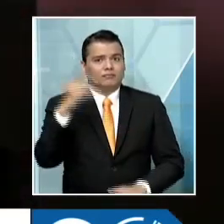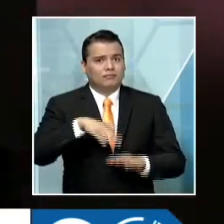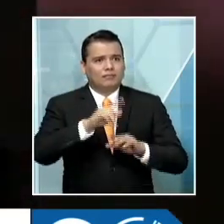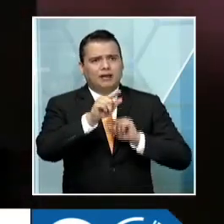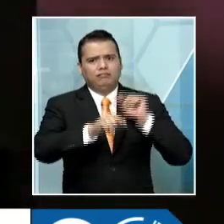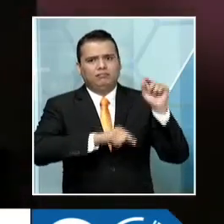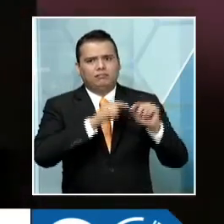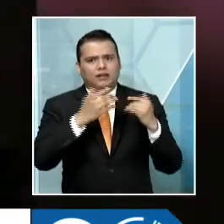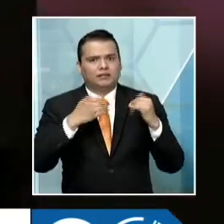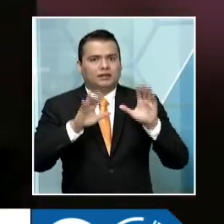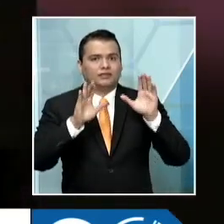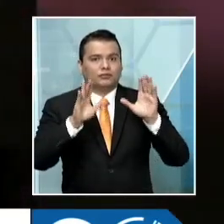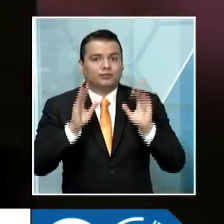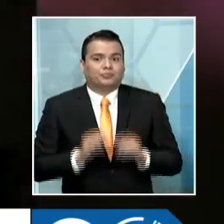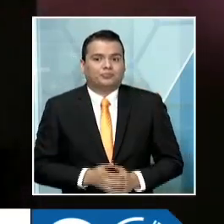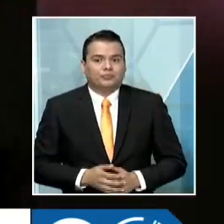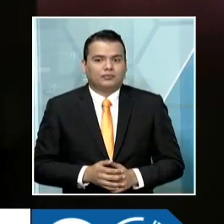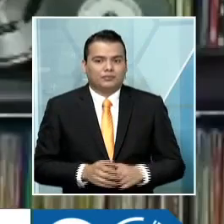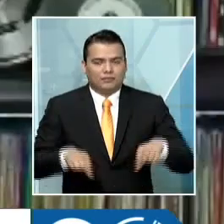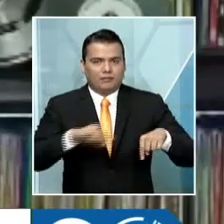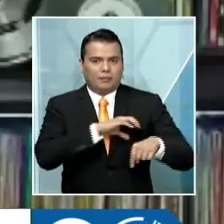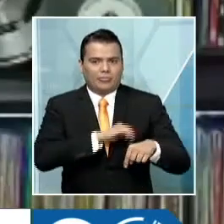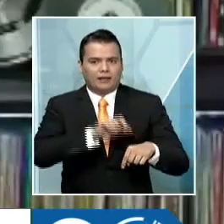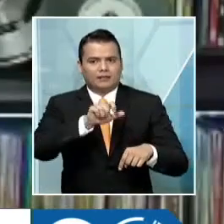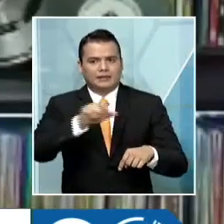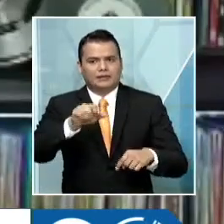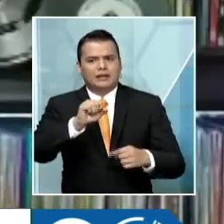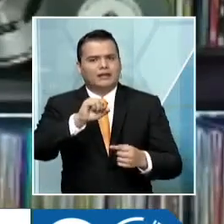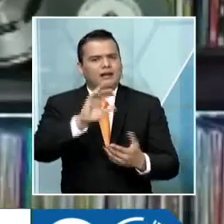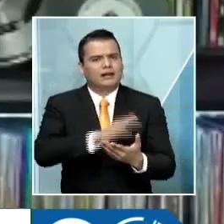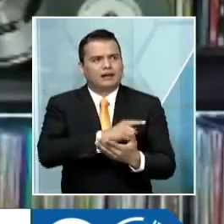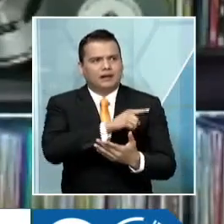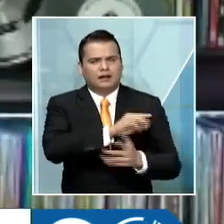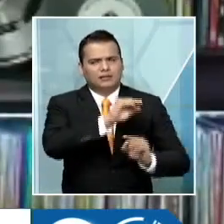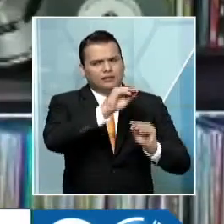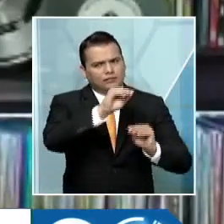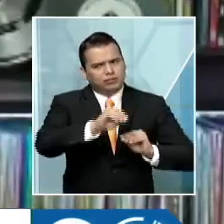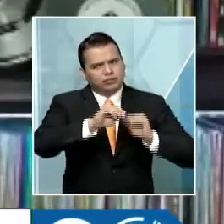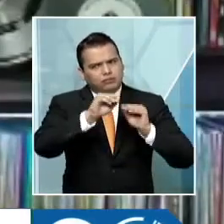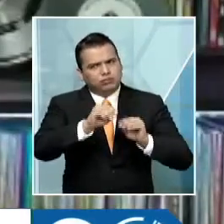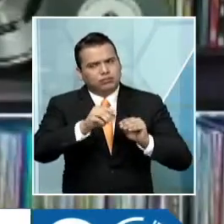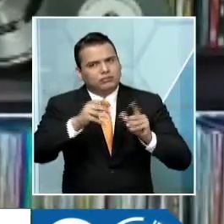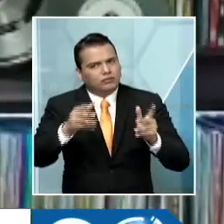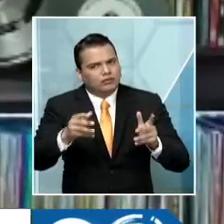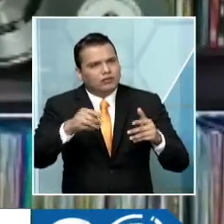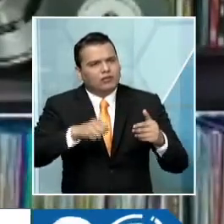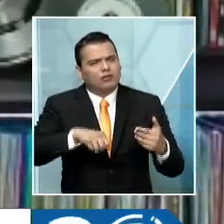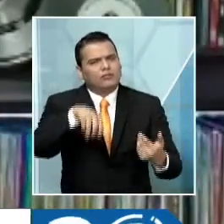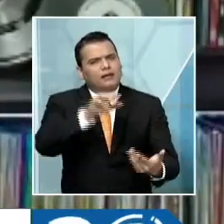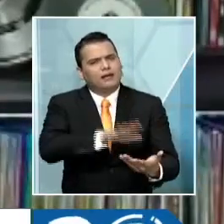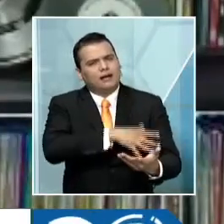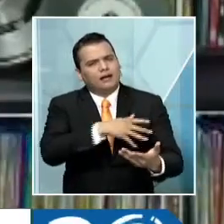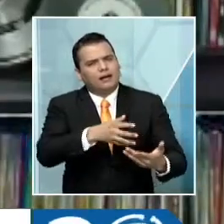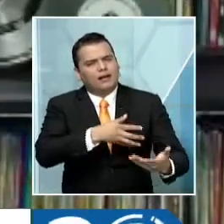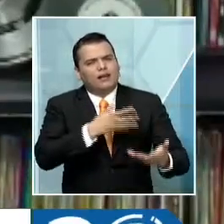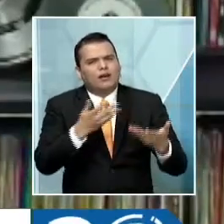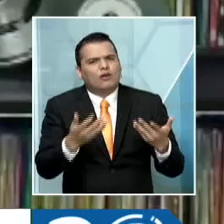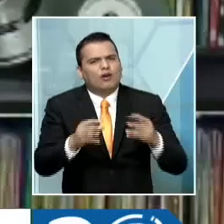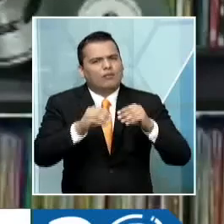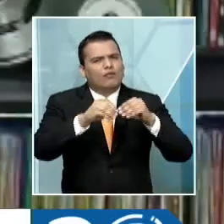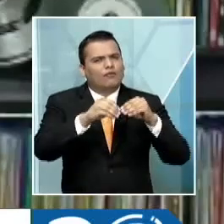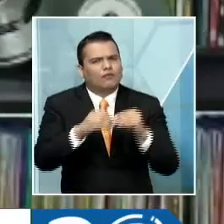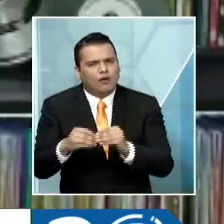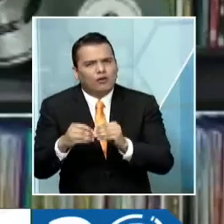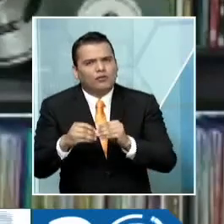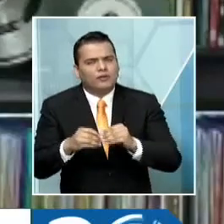Para cantantes, aquí en Cali les enseñó, les abrió un camino del cómo soñar, cómo se debía soñar, cómo se